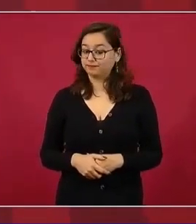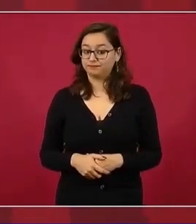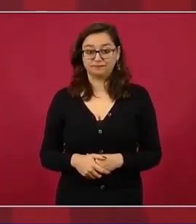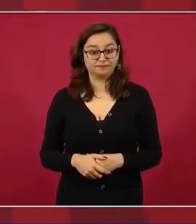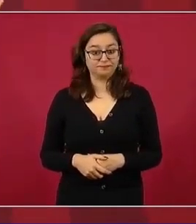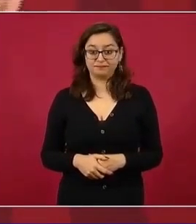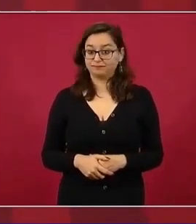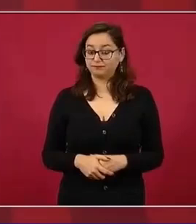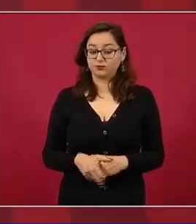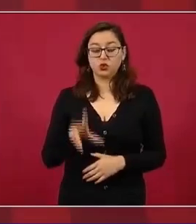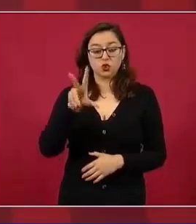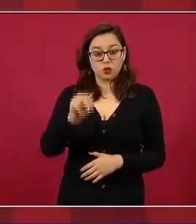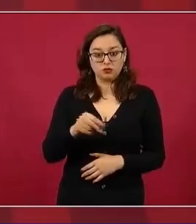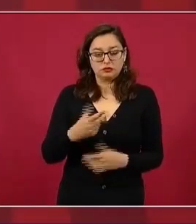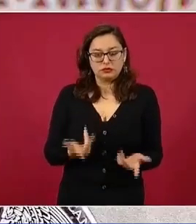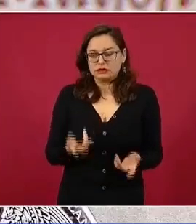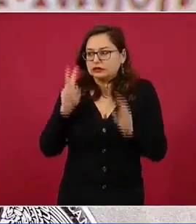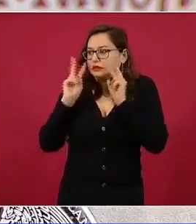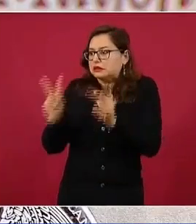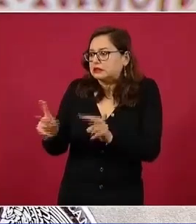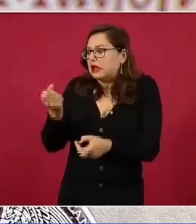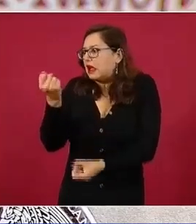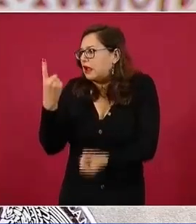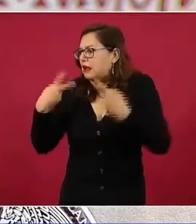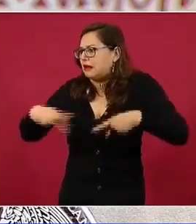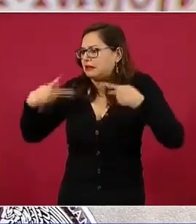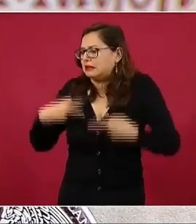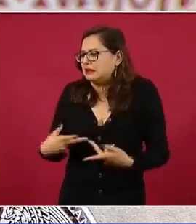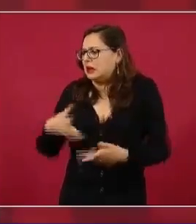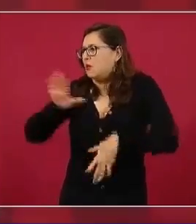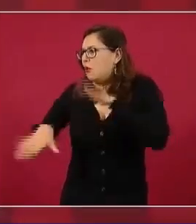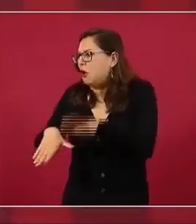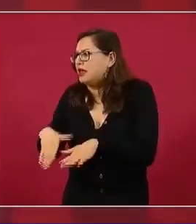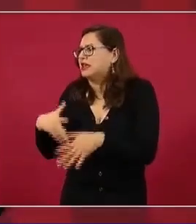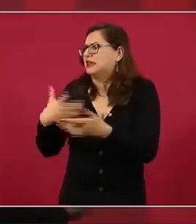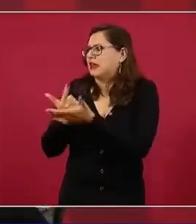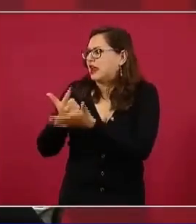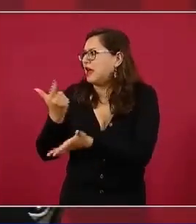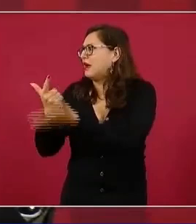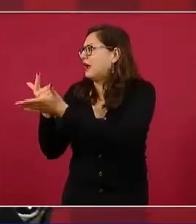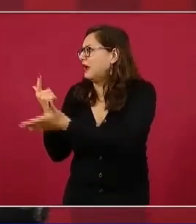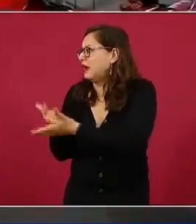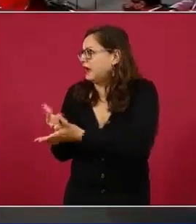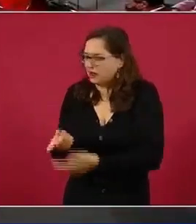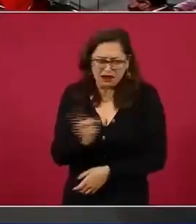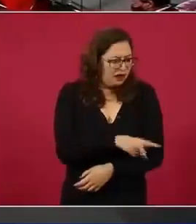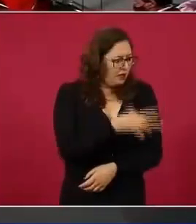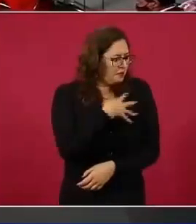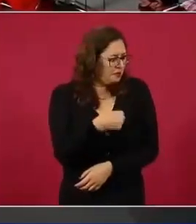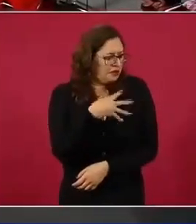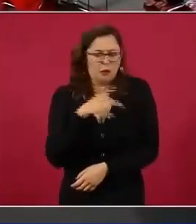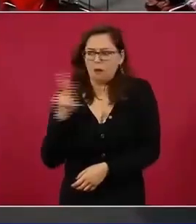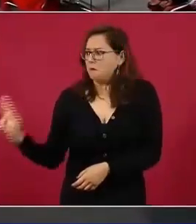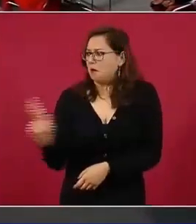Psicológicamente uno está pensando en lo terrible que ha sido la epidemia, uno voltea a ver a su hija o hijo y piensa que le va a pasar lo que